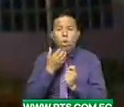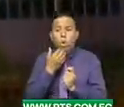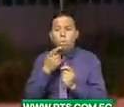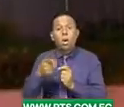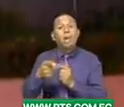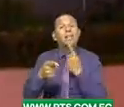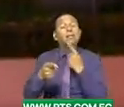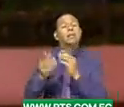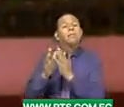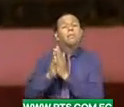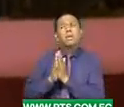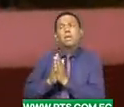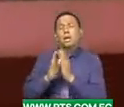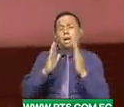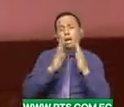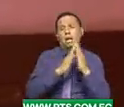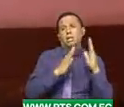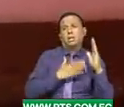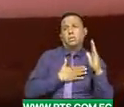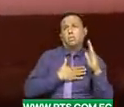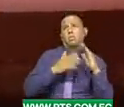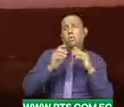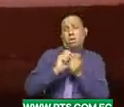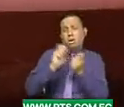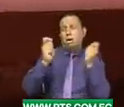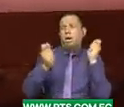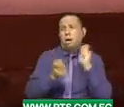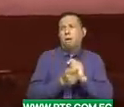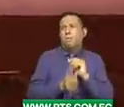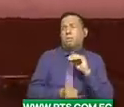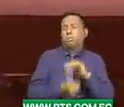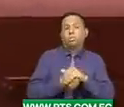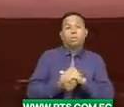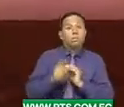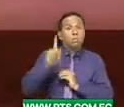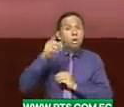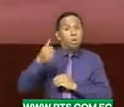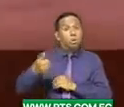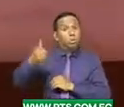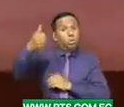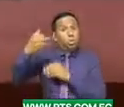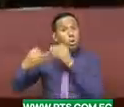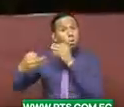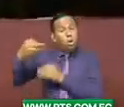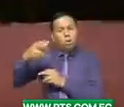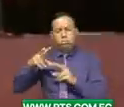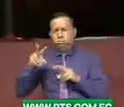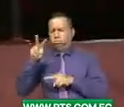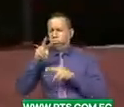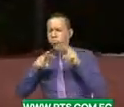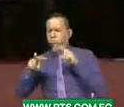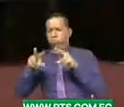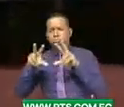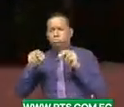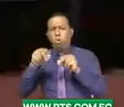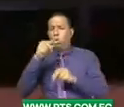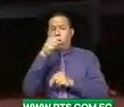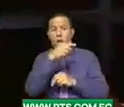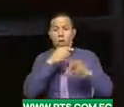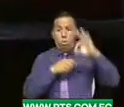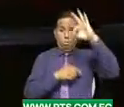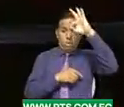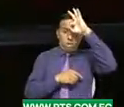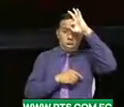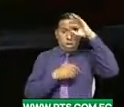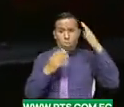trasladado hasta su domicilio por temas de salud pero el juez de garantías penitenciarias indicó que se ha trasladado hasta el sanatorio